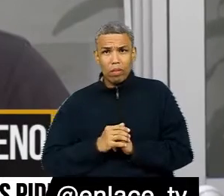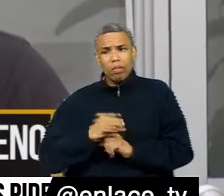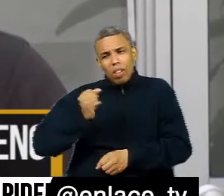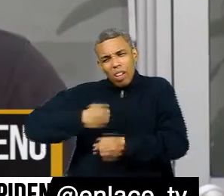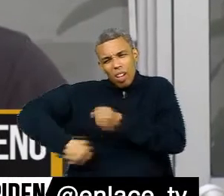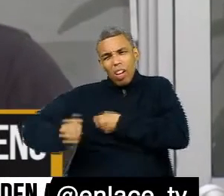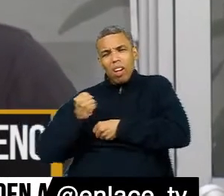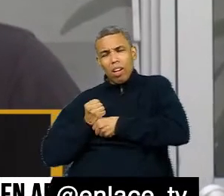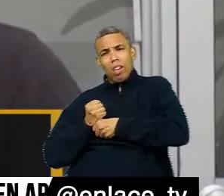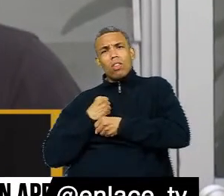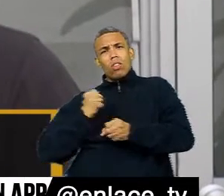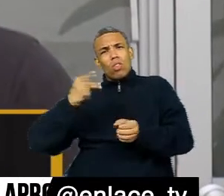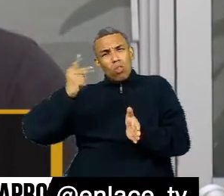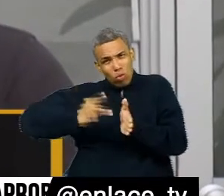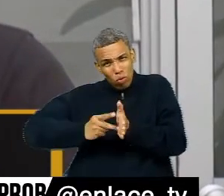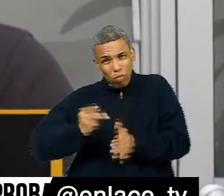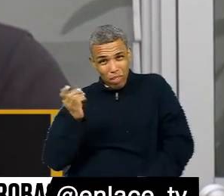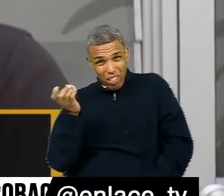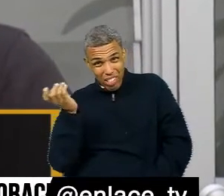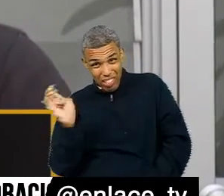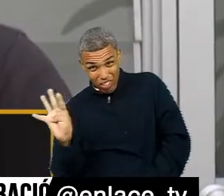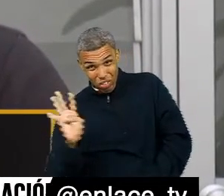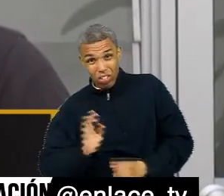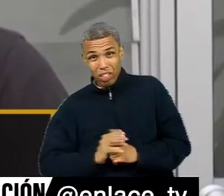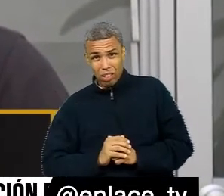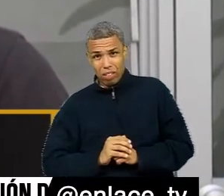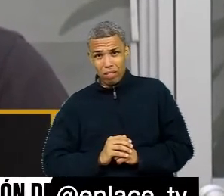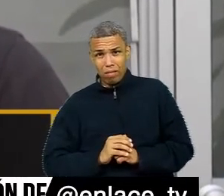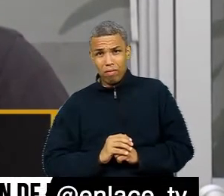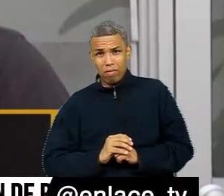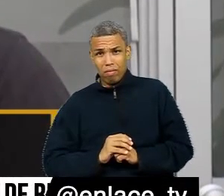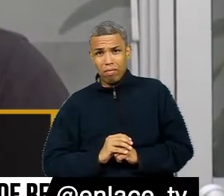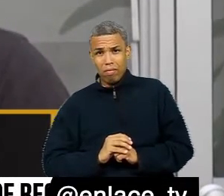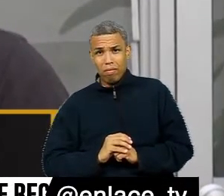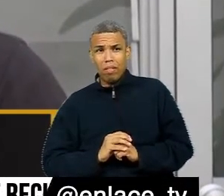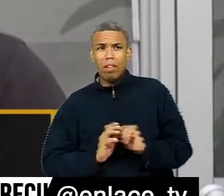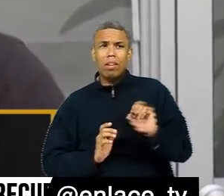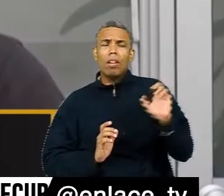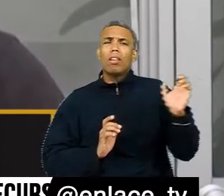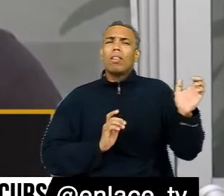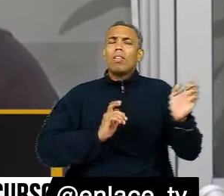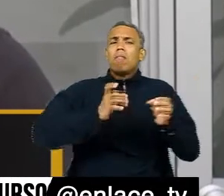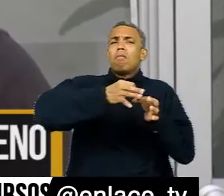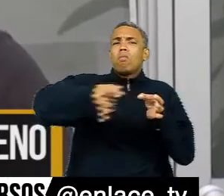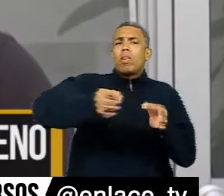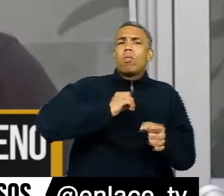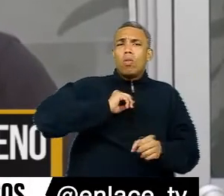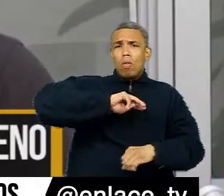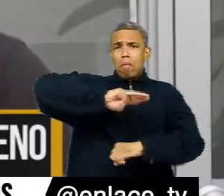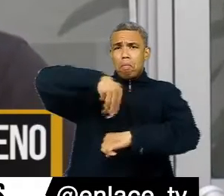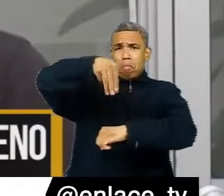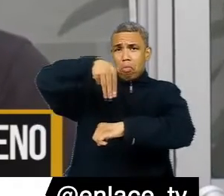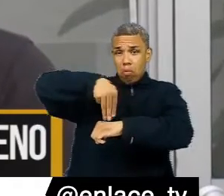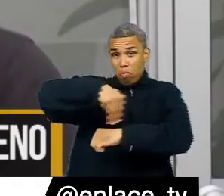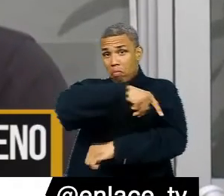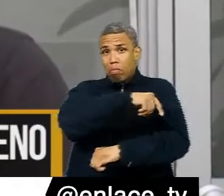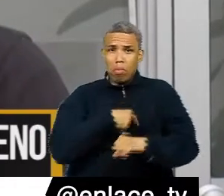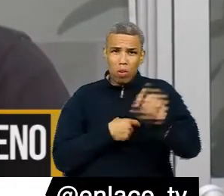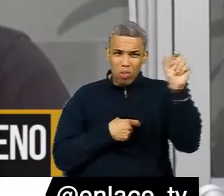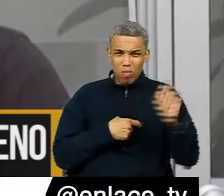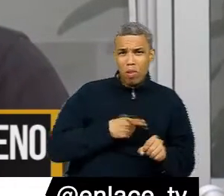oportunidad procesal por una acción de tutela interpuesta por un abogado de Mompós, y la Corte Constitucional ordenó debida notificación a los